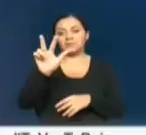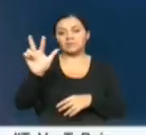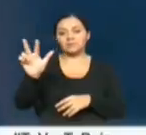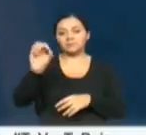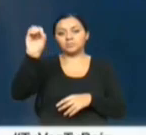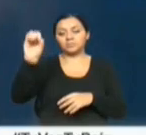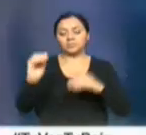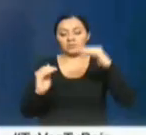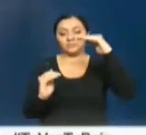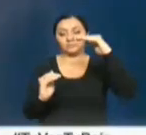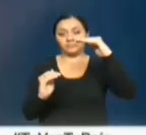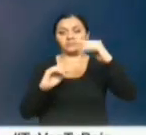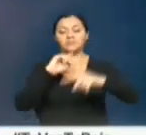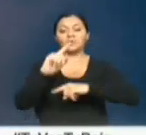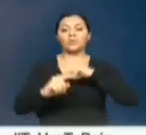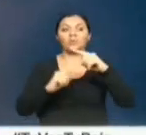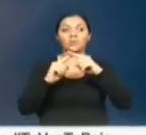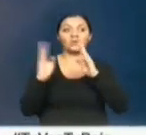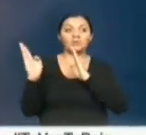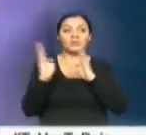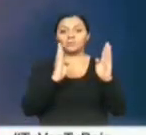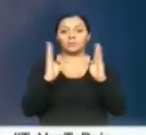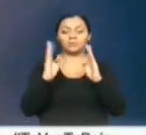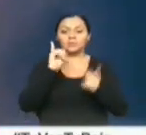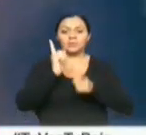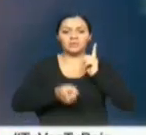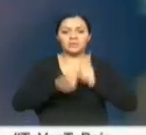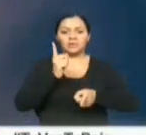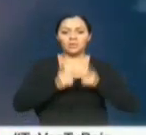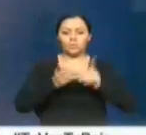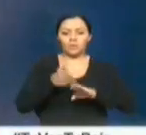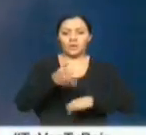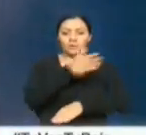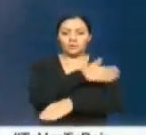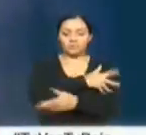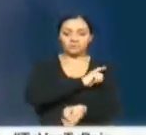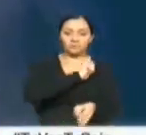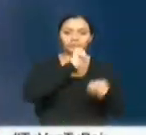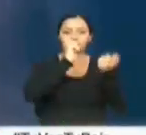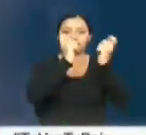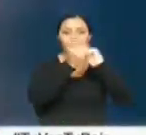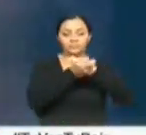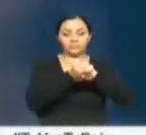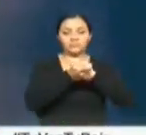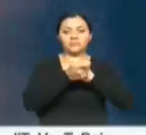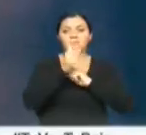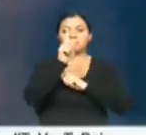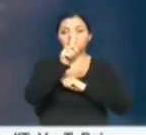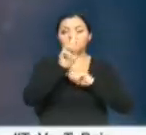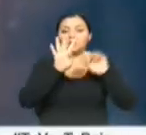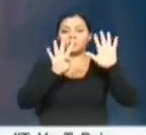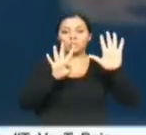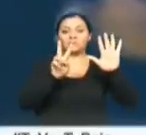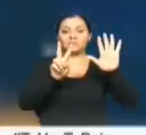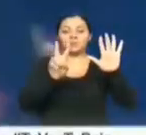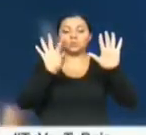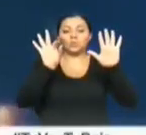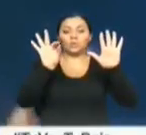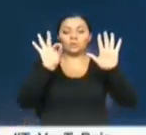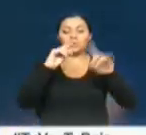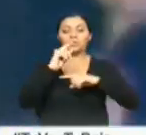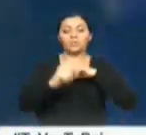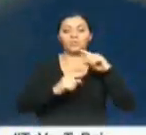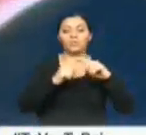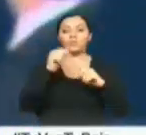43.33%. En la época de la transición de la dictadura a la democracia, la segunda vuelta de 1979 debió efectuarse